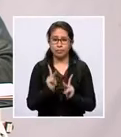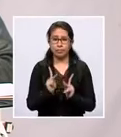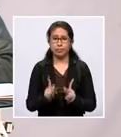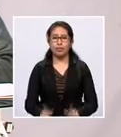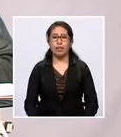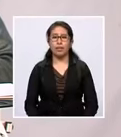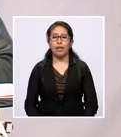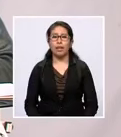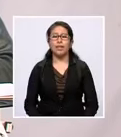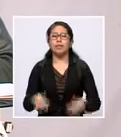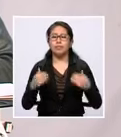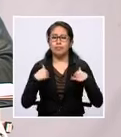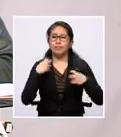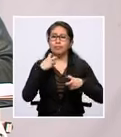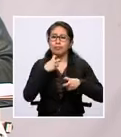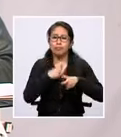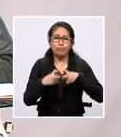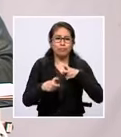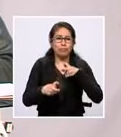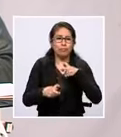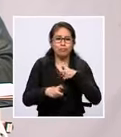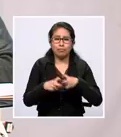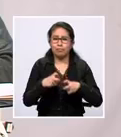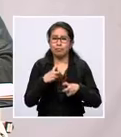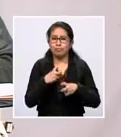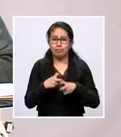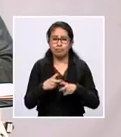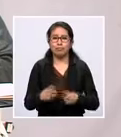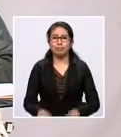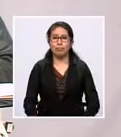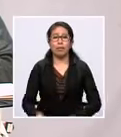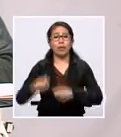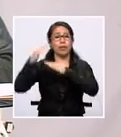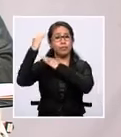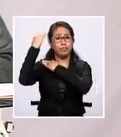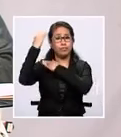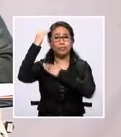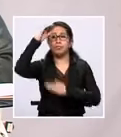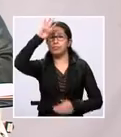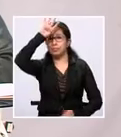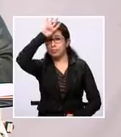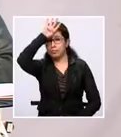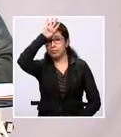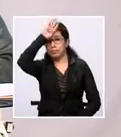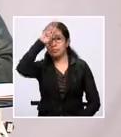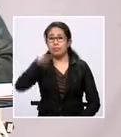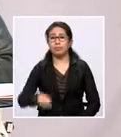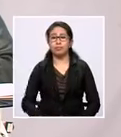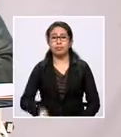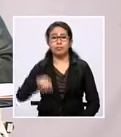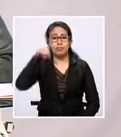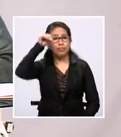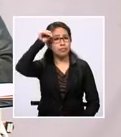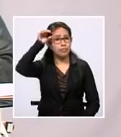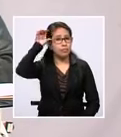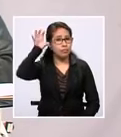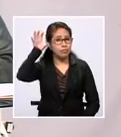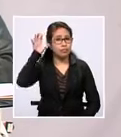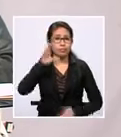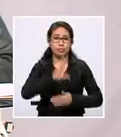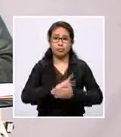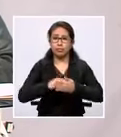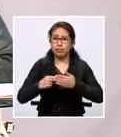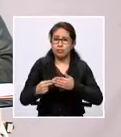difíciles en santa cruz en beni en tarija y en chuquisaca